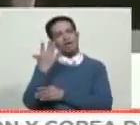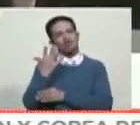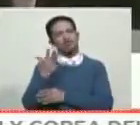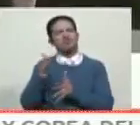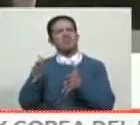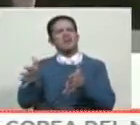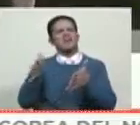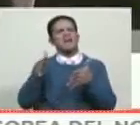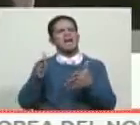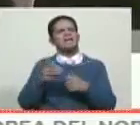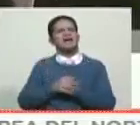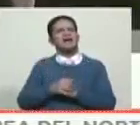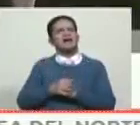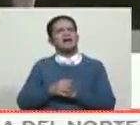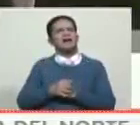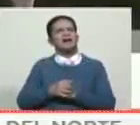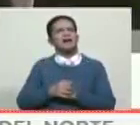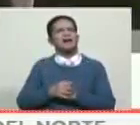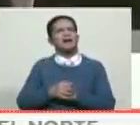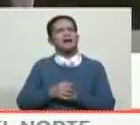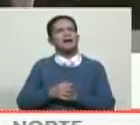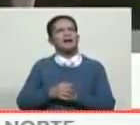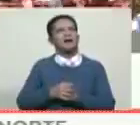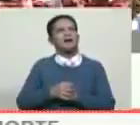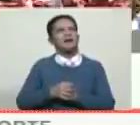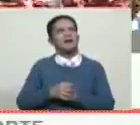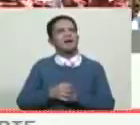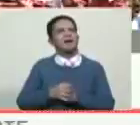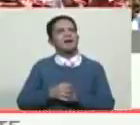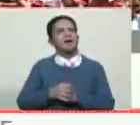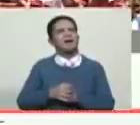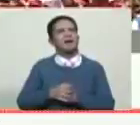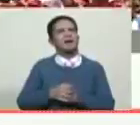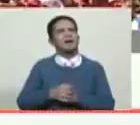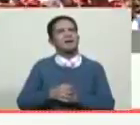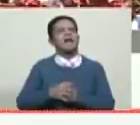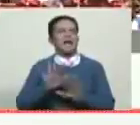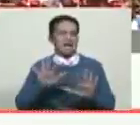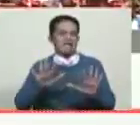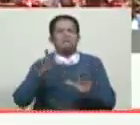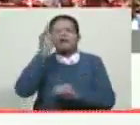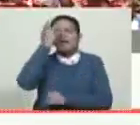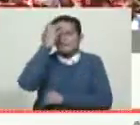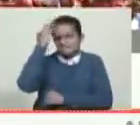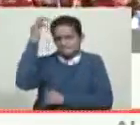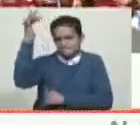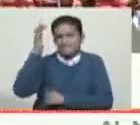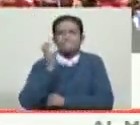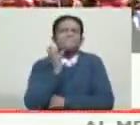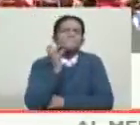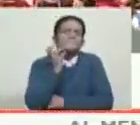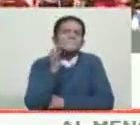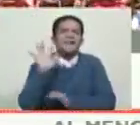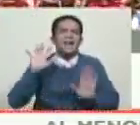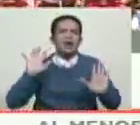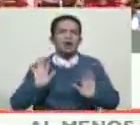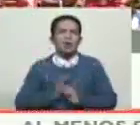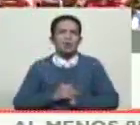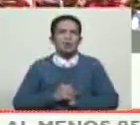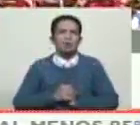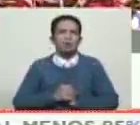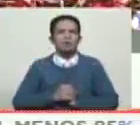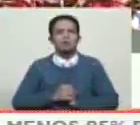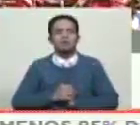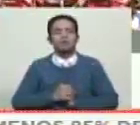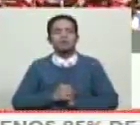el Falsón. Ya va, ya va. ¿Cómo se llama? Un escenario. Un escenario.